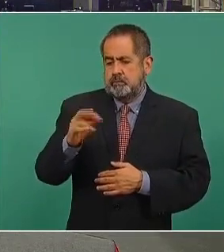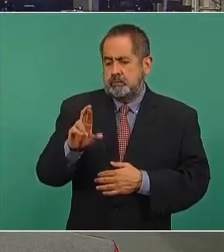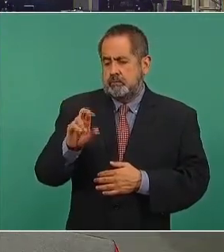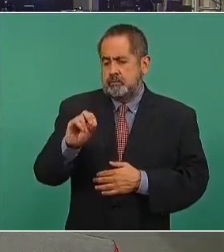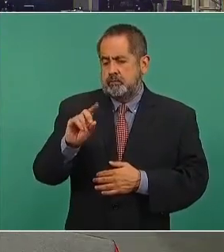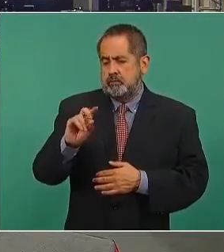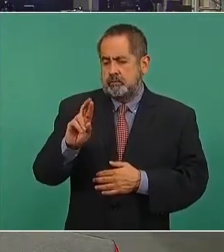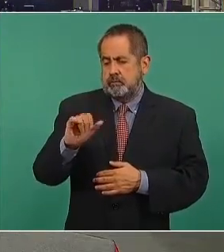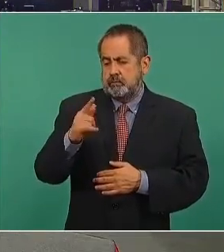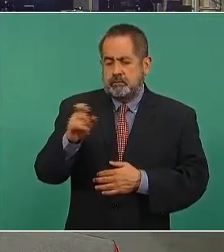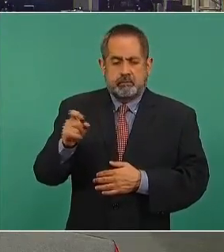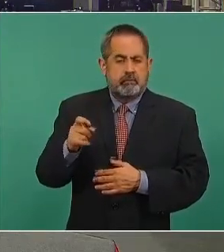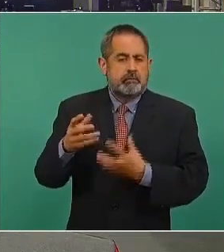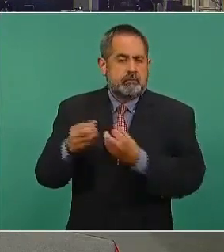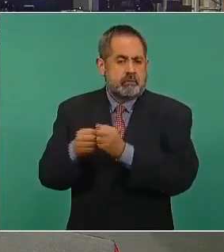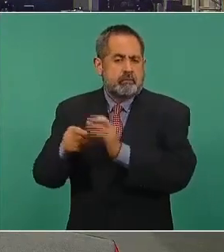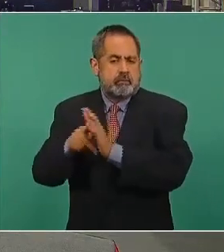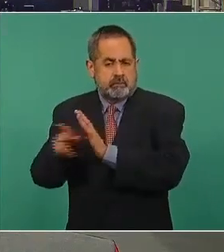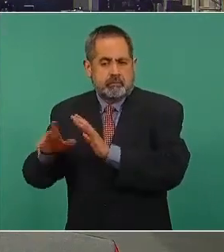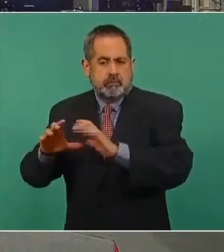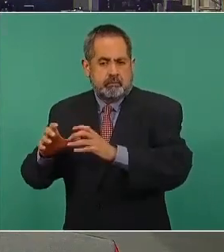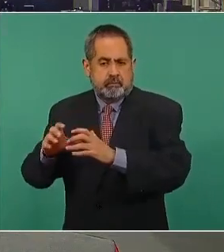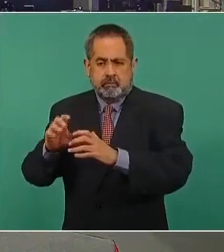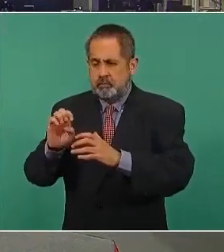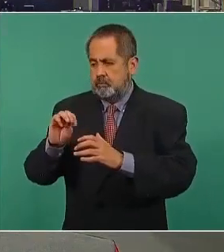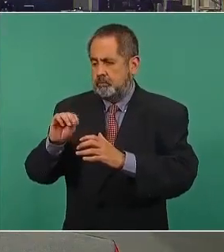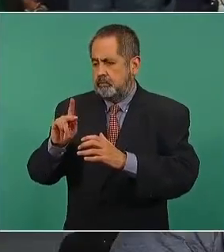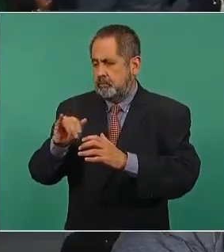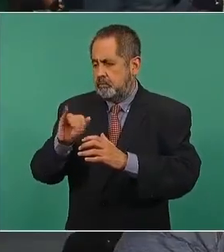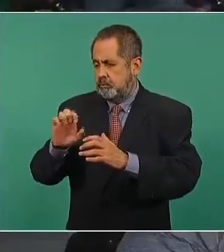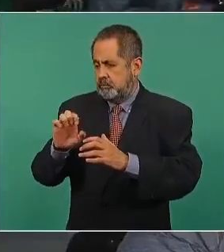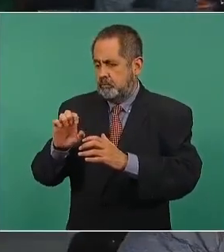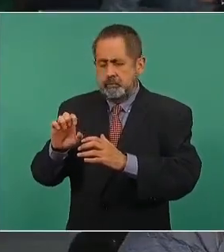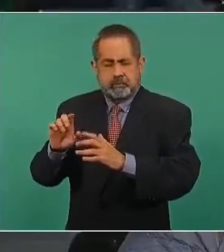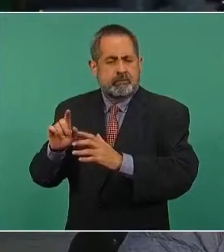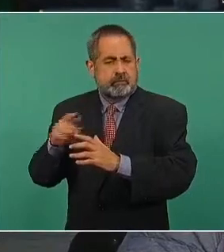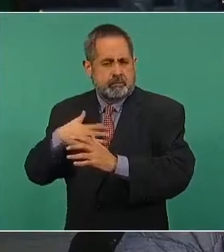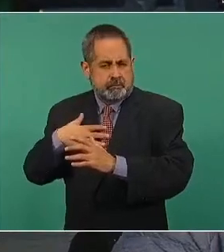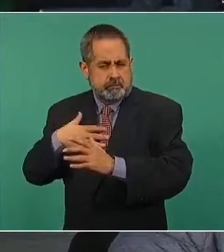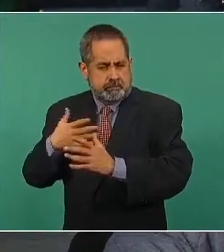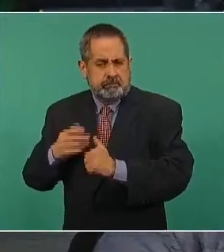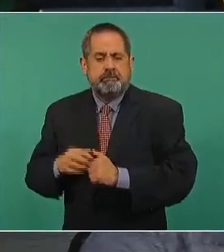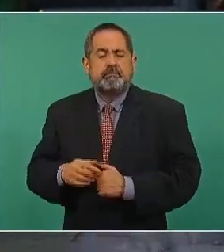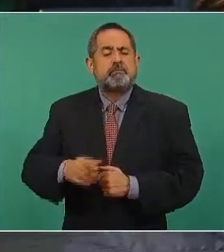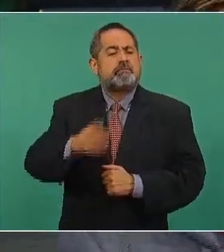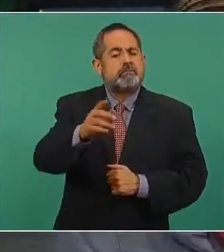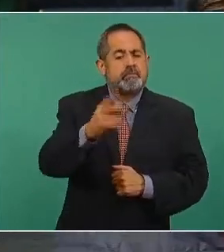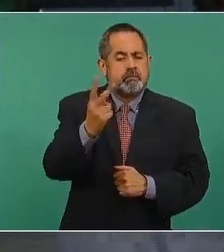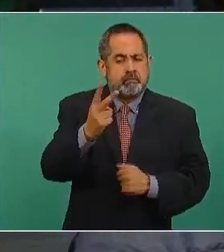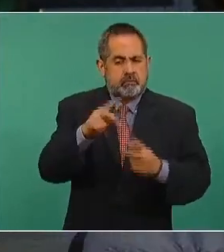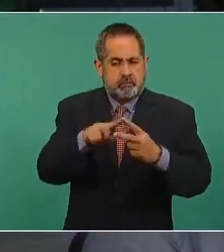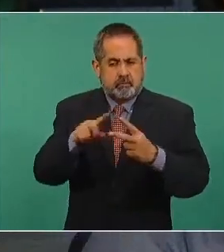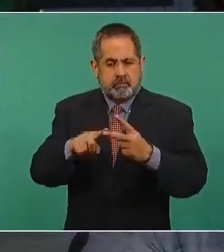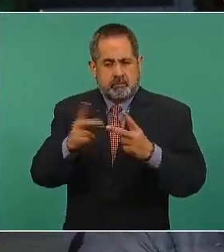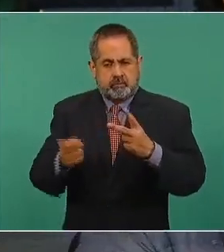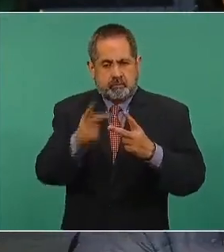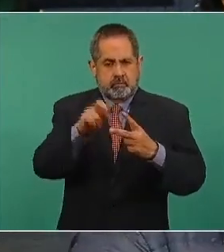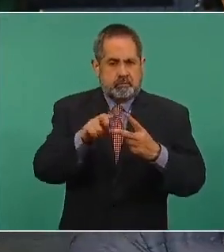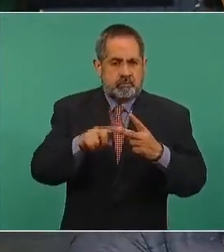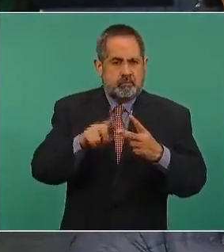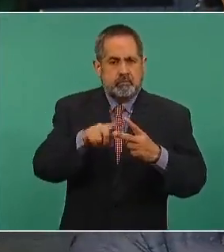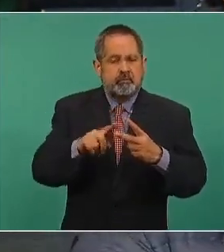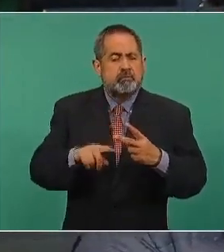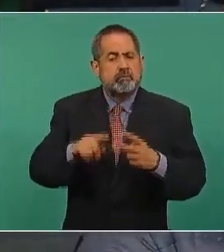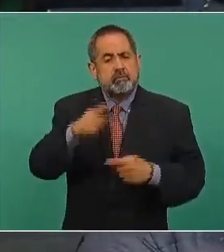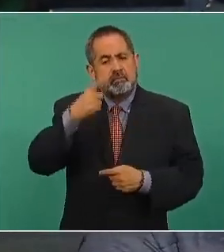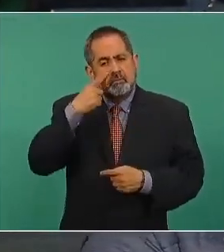Sólido y de Empuje Migrante, presidente. Son 2 temas, presidente. El primero, fíjese que se